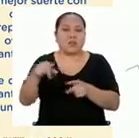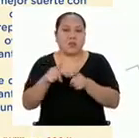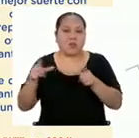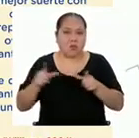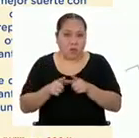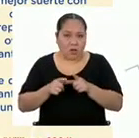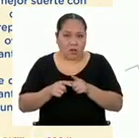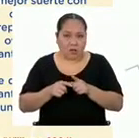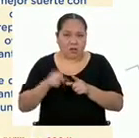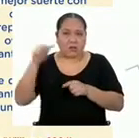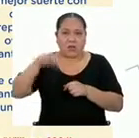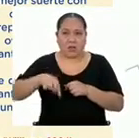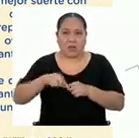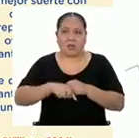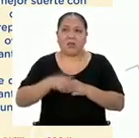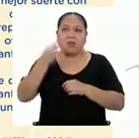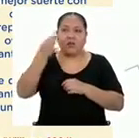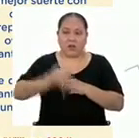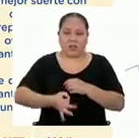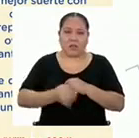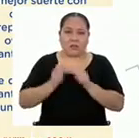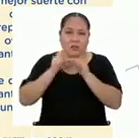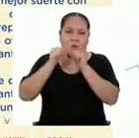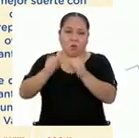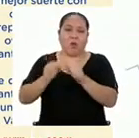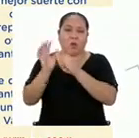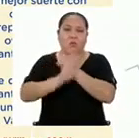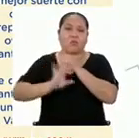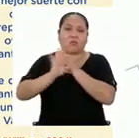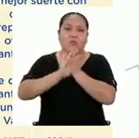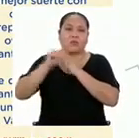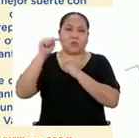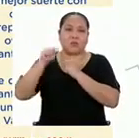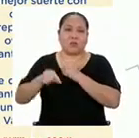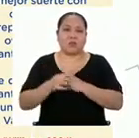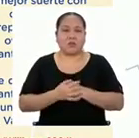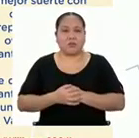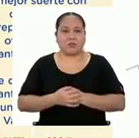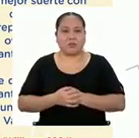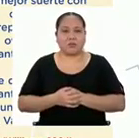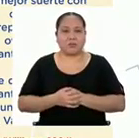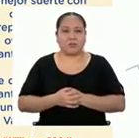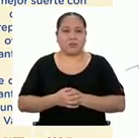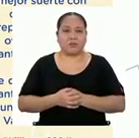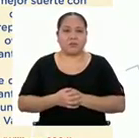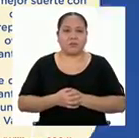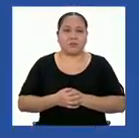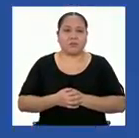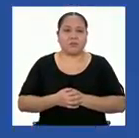algún día ser una prioridad aquí. Barry Van Dusen.